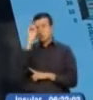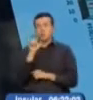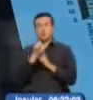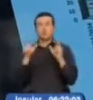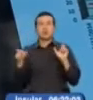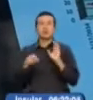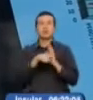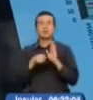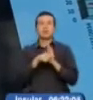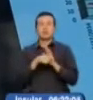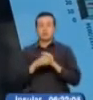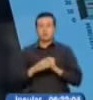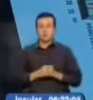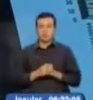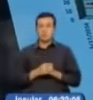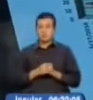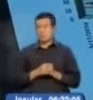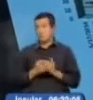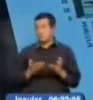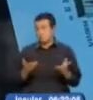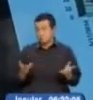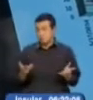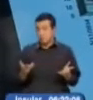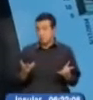de negativas. Es una calificación